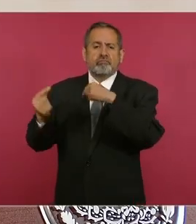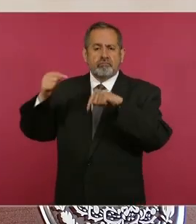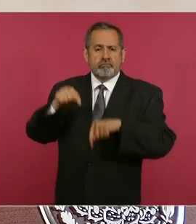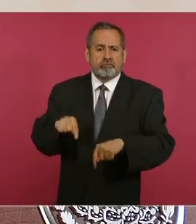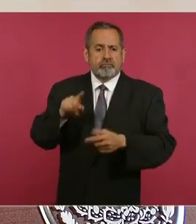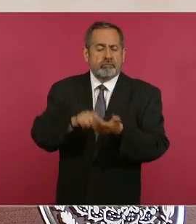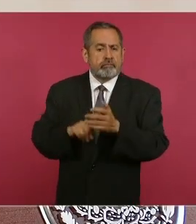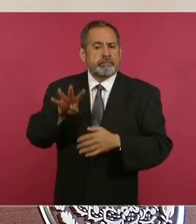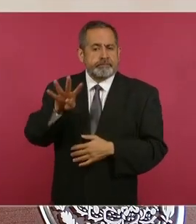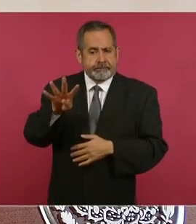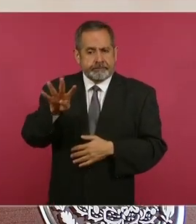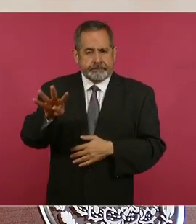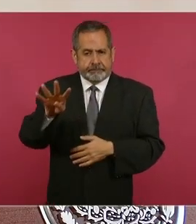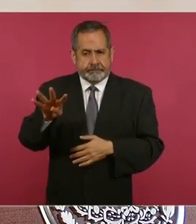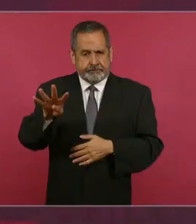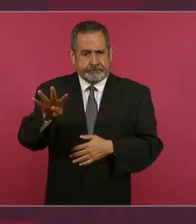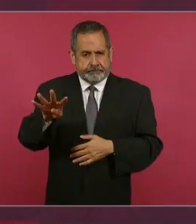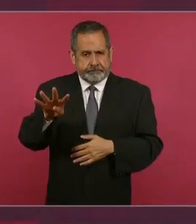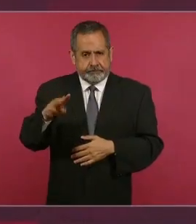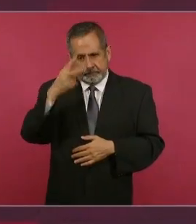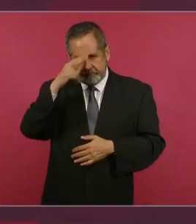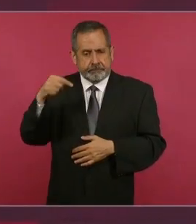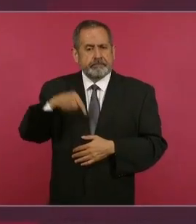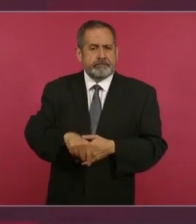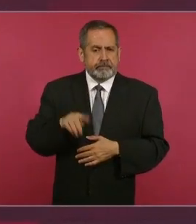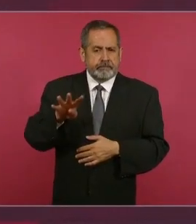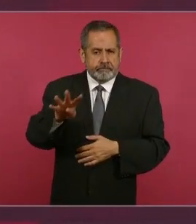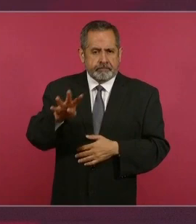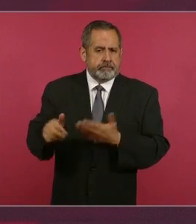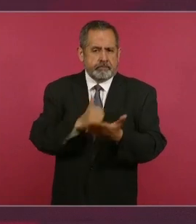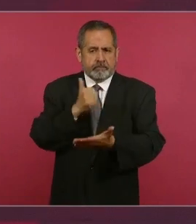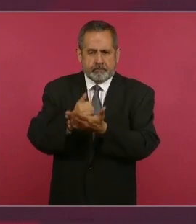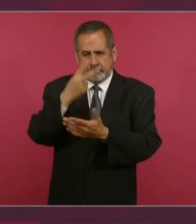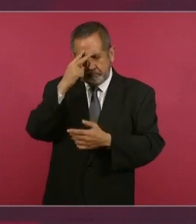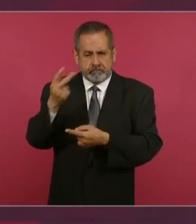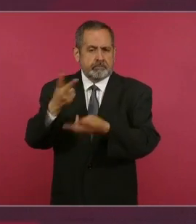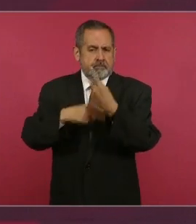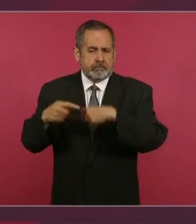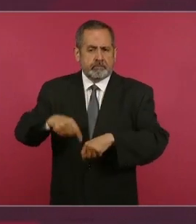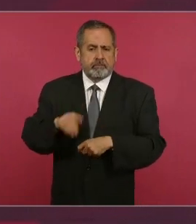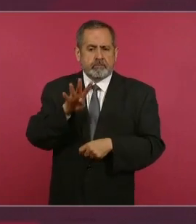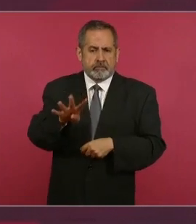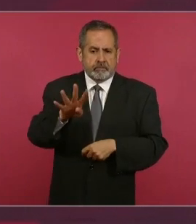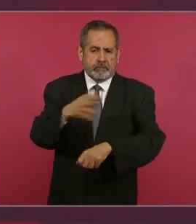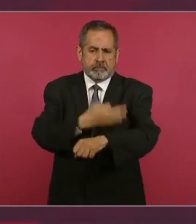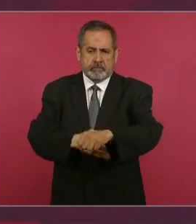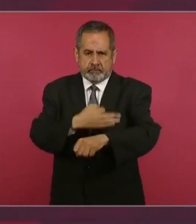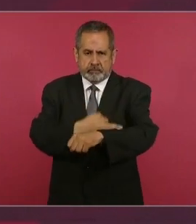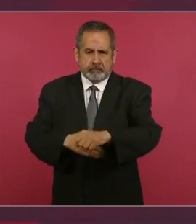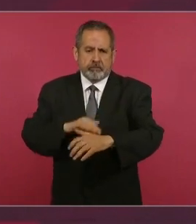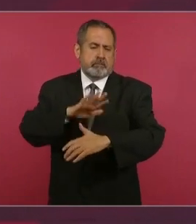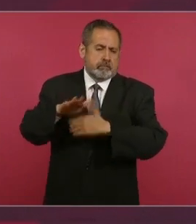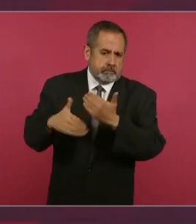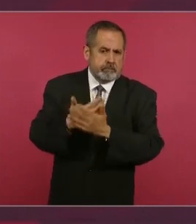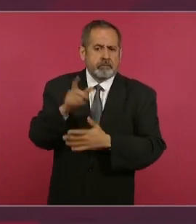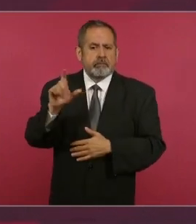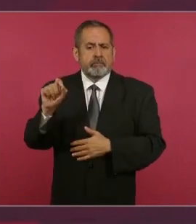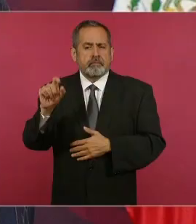el 19 a México, a la ciudad, en la tarde, y el